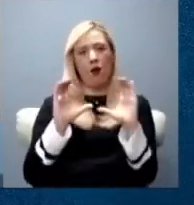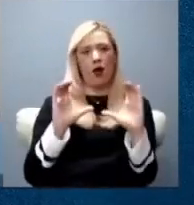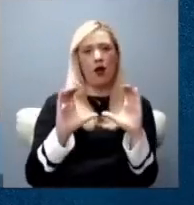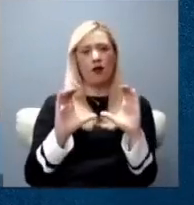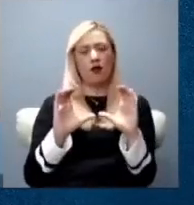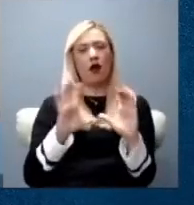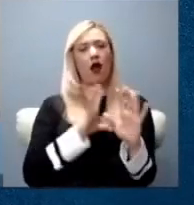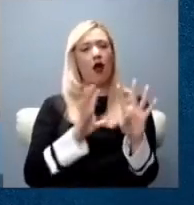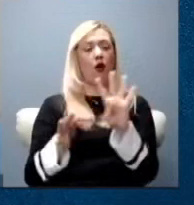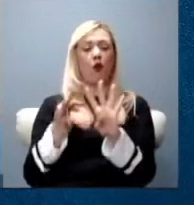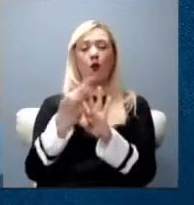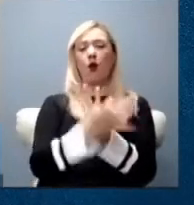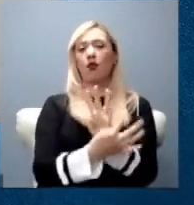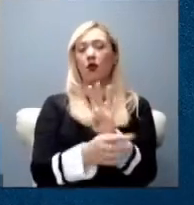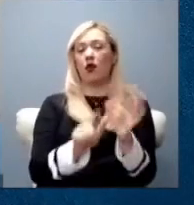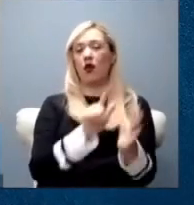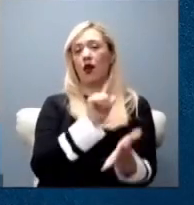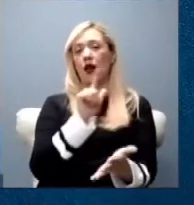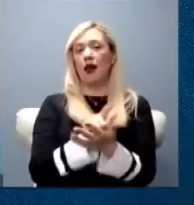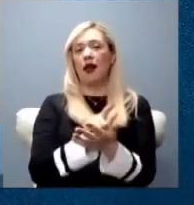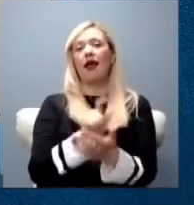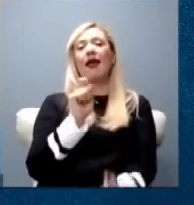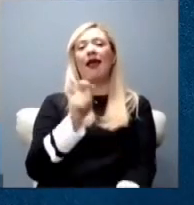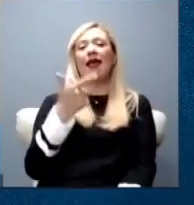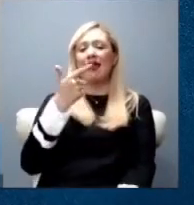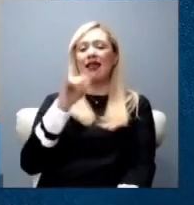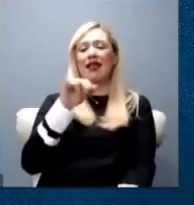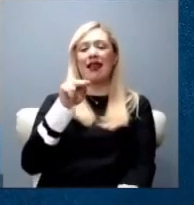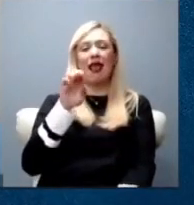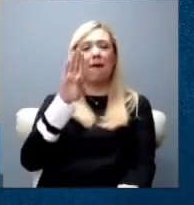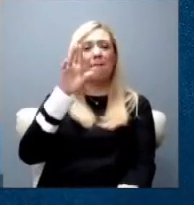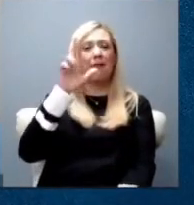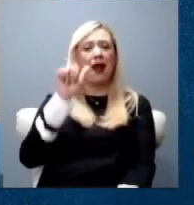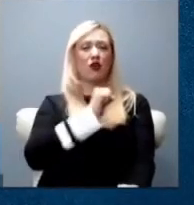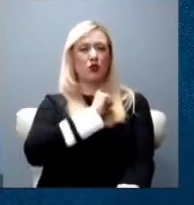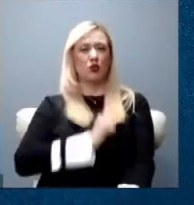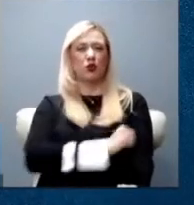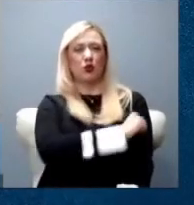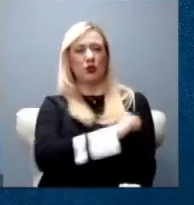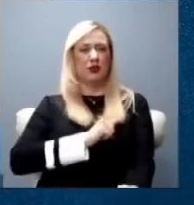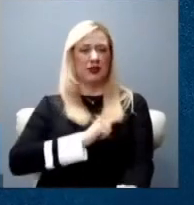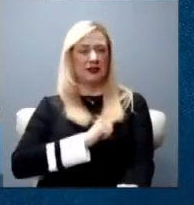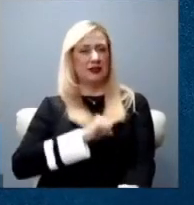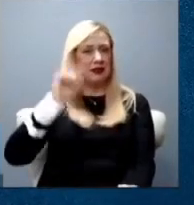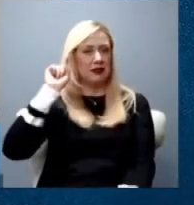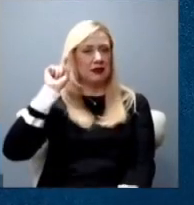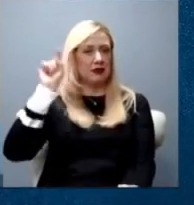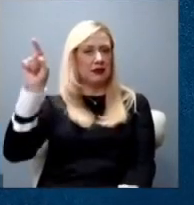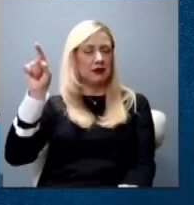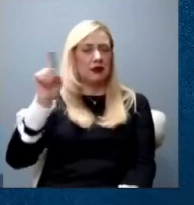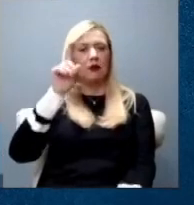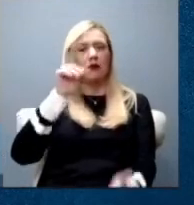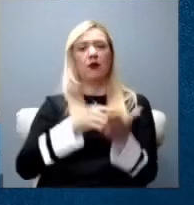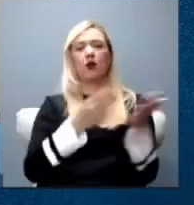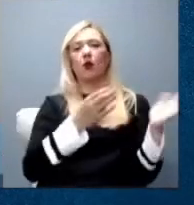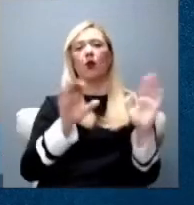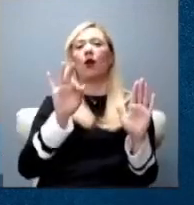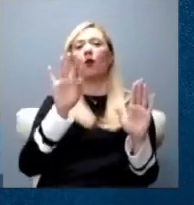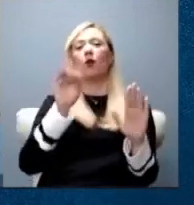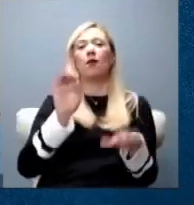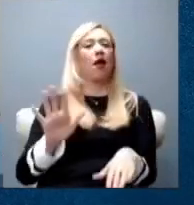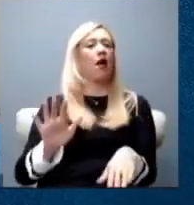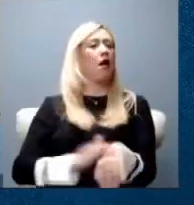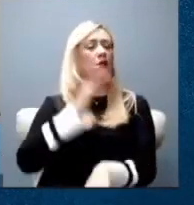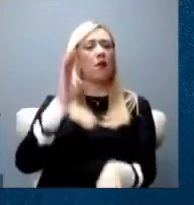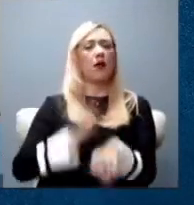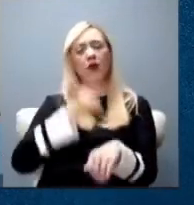convenciones que se llaman las 4 convenciones de Ginebra, que fueron aprobadas en 1949. Hay una serie de protocolos que regulan, que protegen a